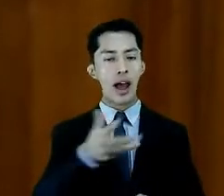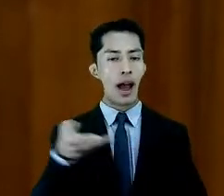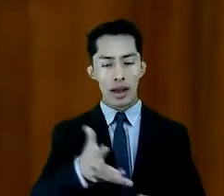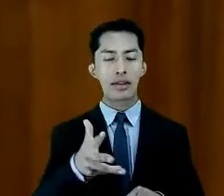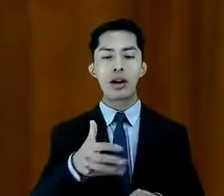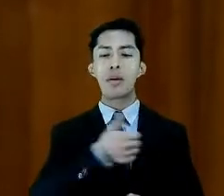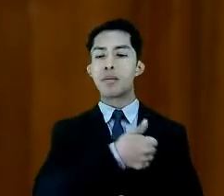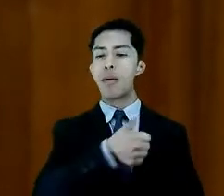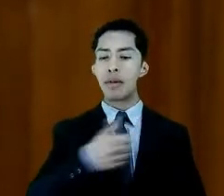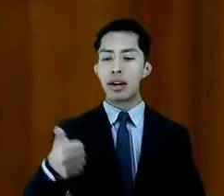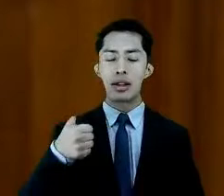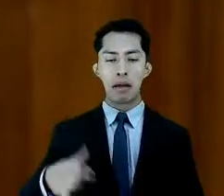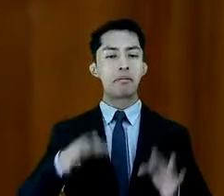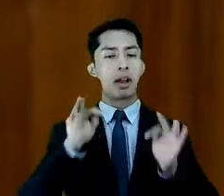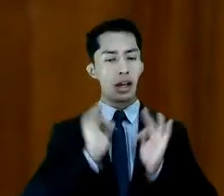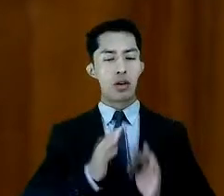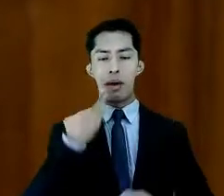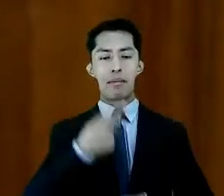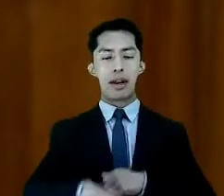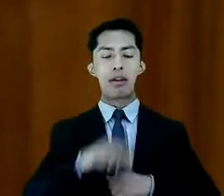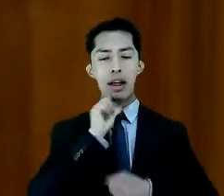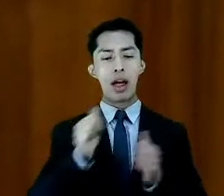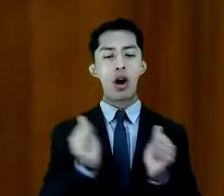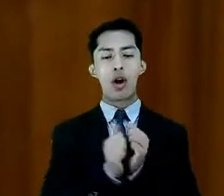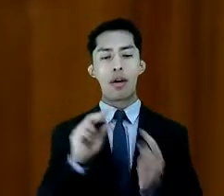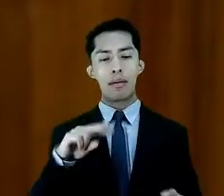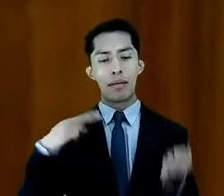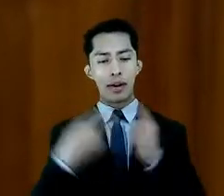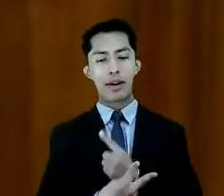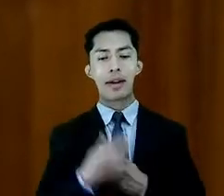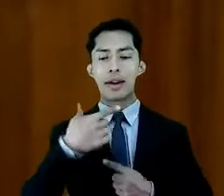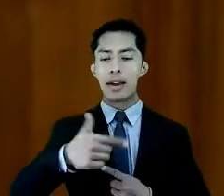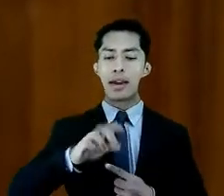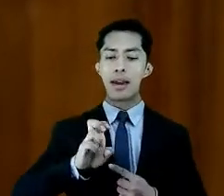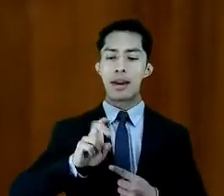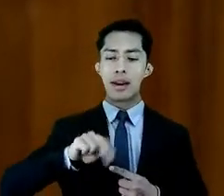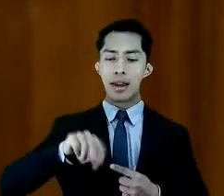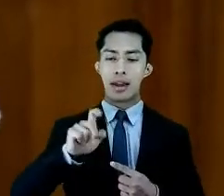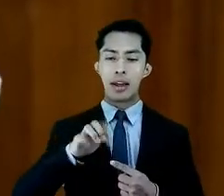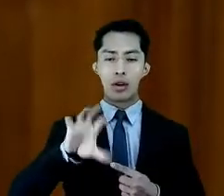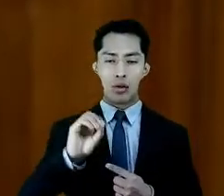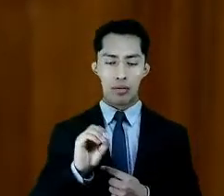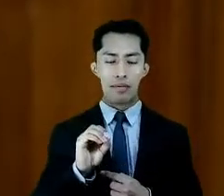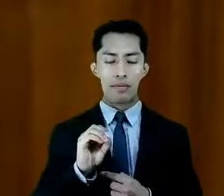movilidad segura con perspectiva de género.